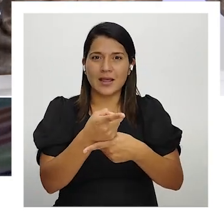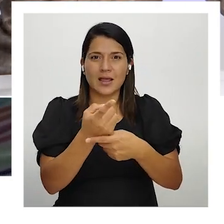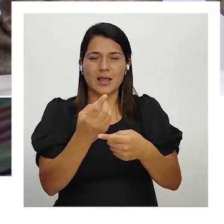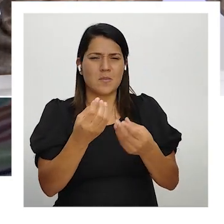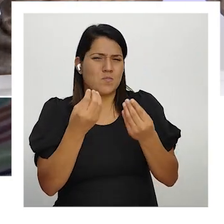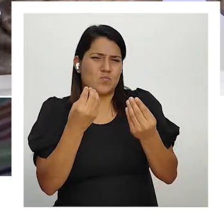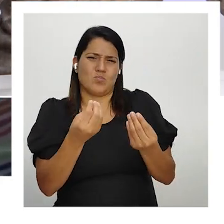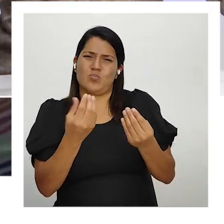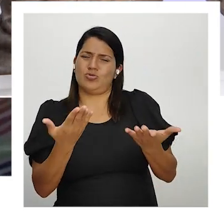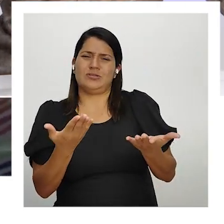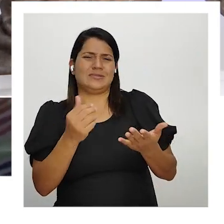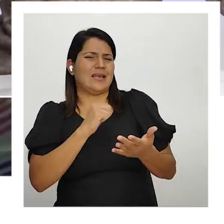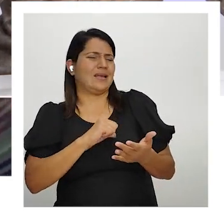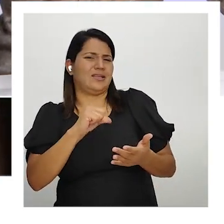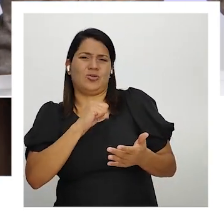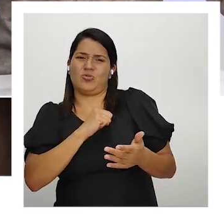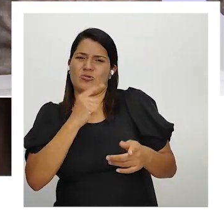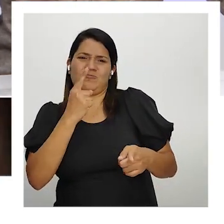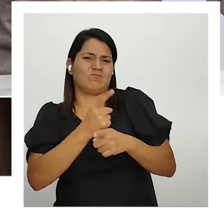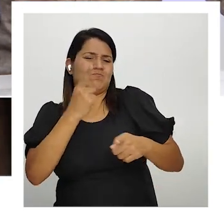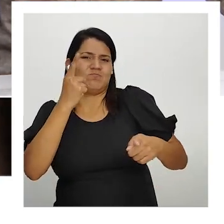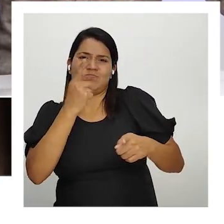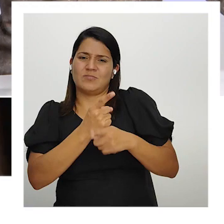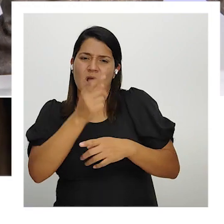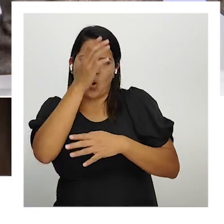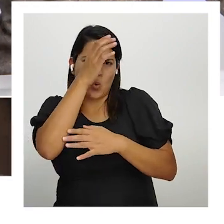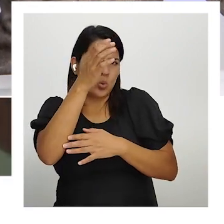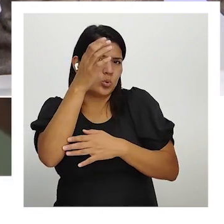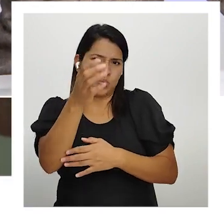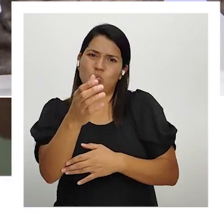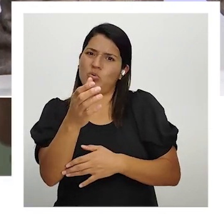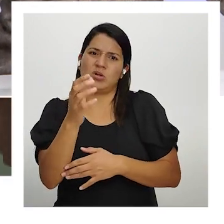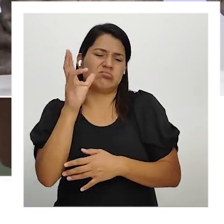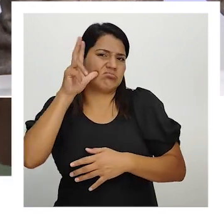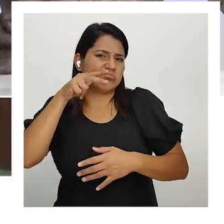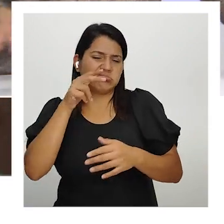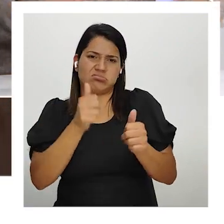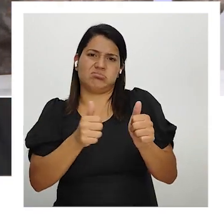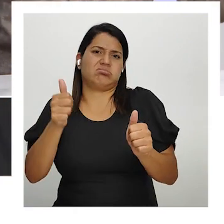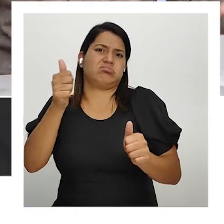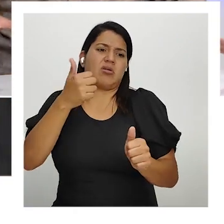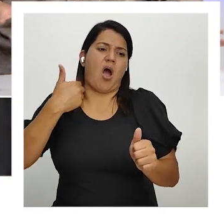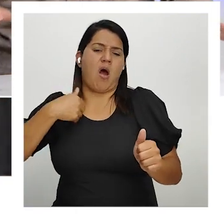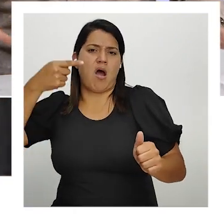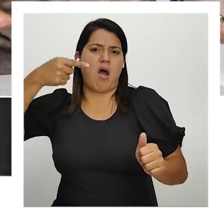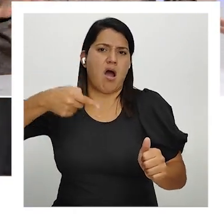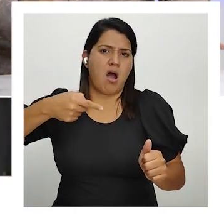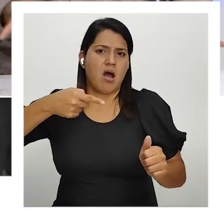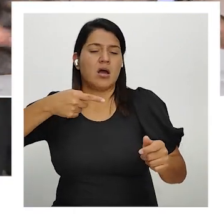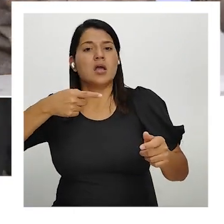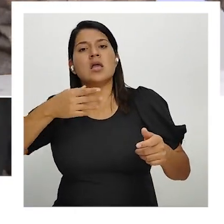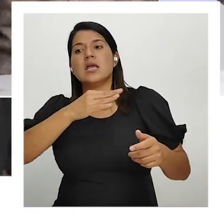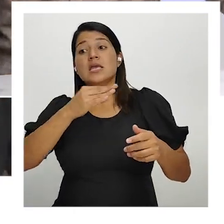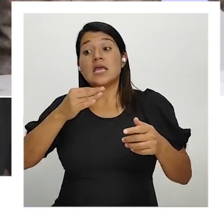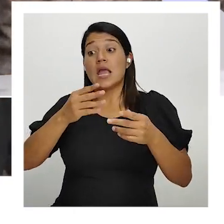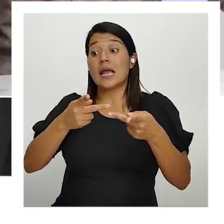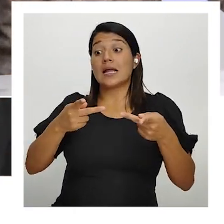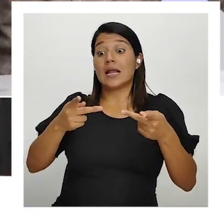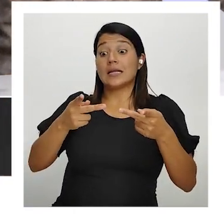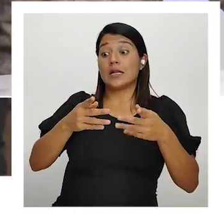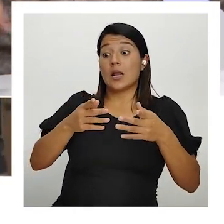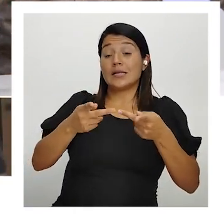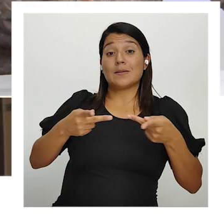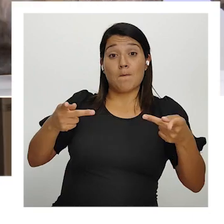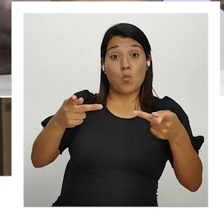nuestra cultura, dirigidos a la subordinación de las mujeres y al dominio de los espacios públicos por parte de